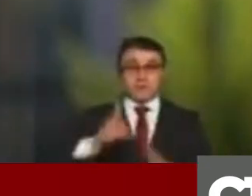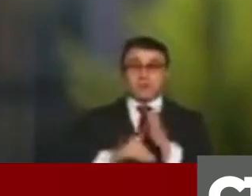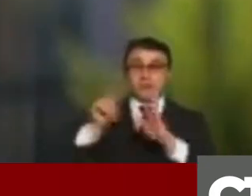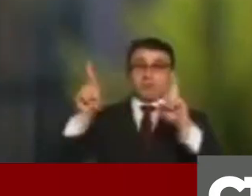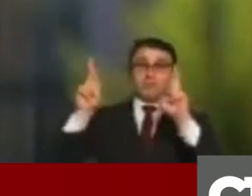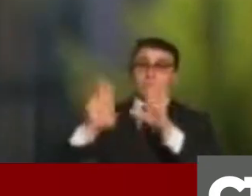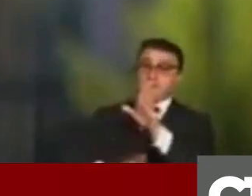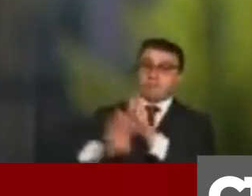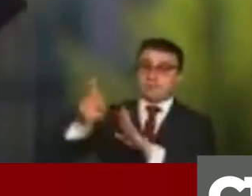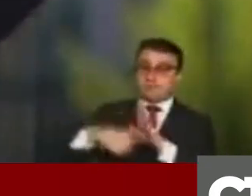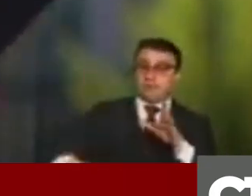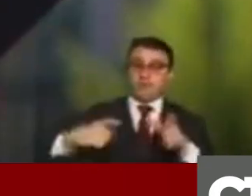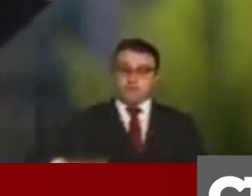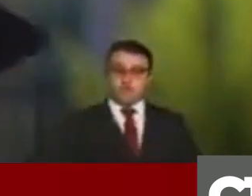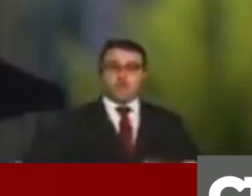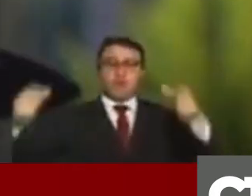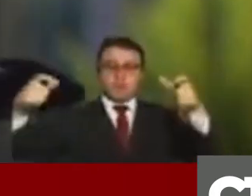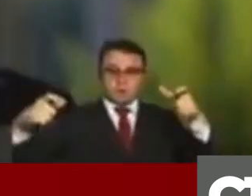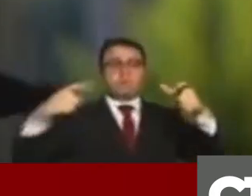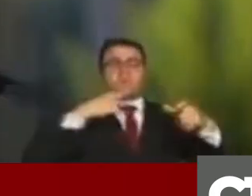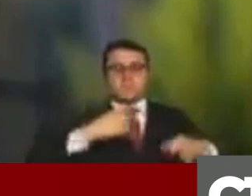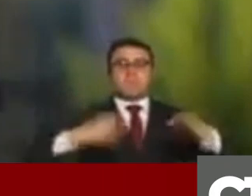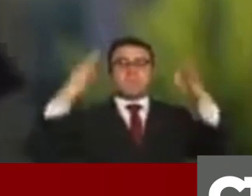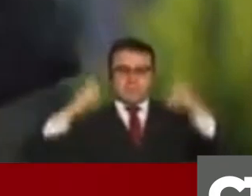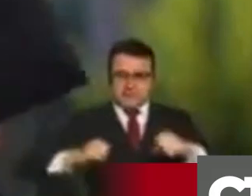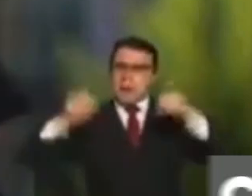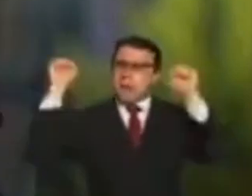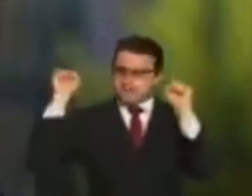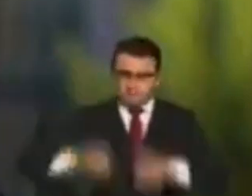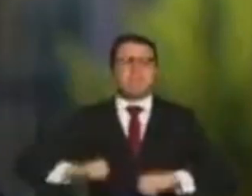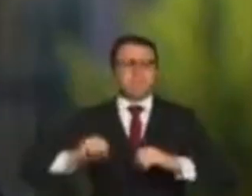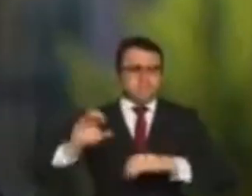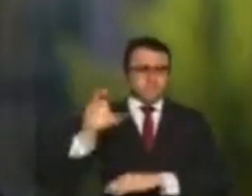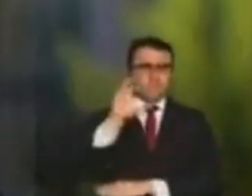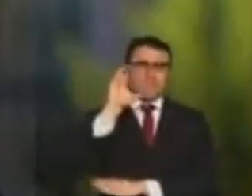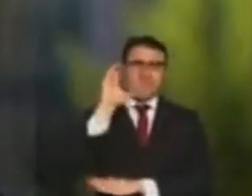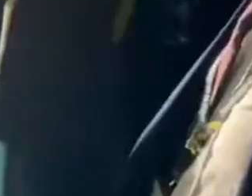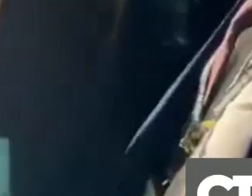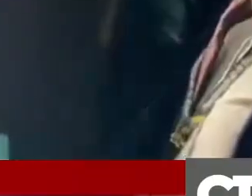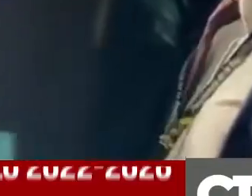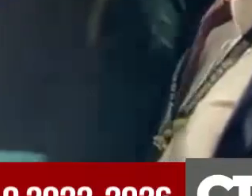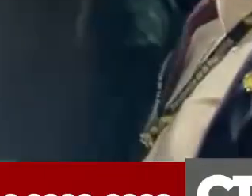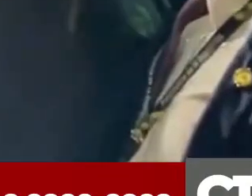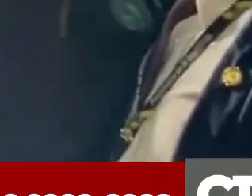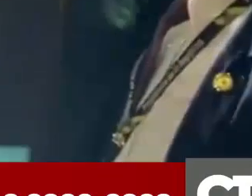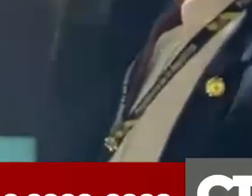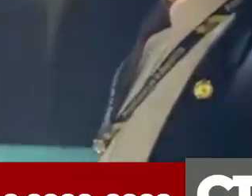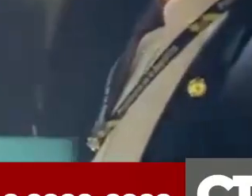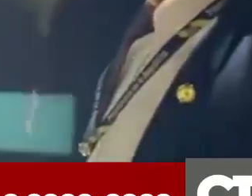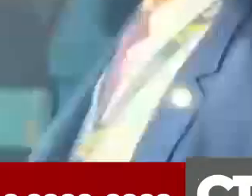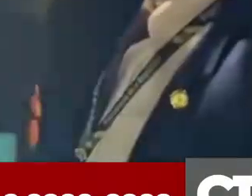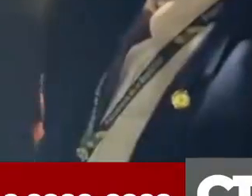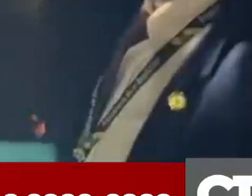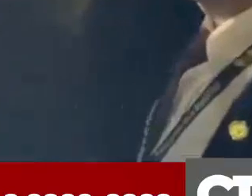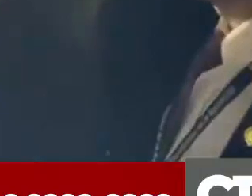que el congreso expida las posibilidades de una Colombia potencia Mundial de la vida con este plan de desarrollo